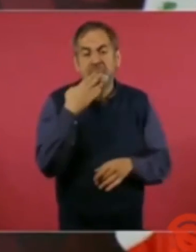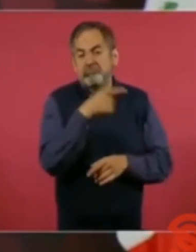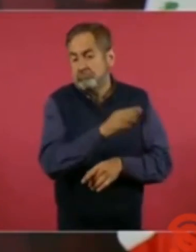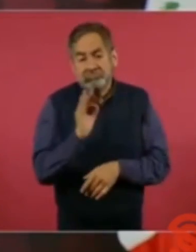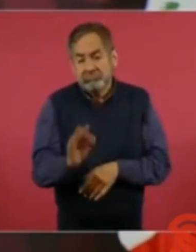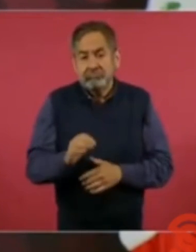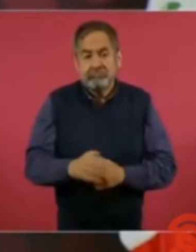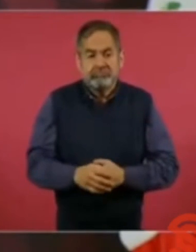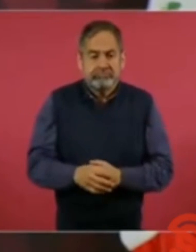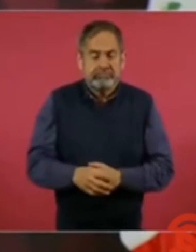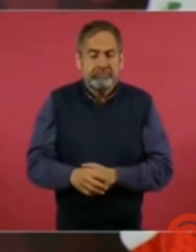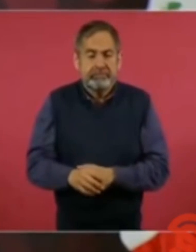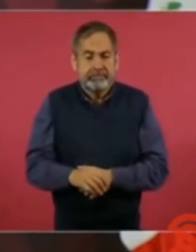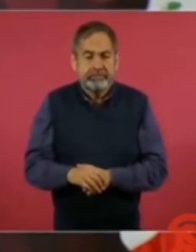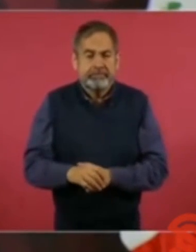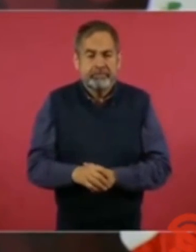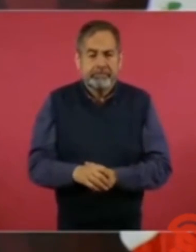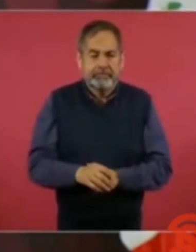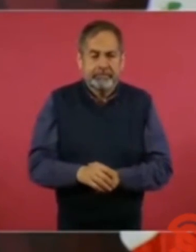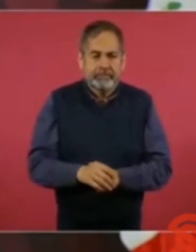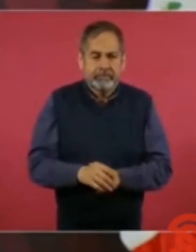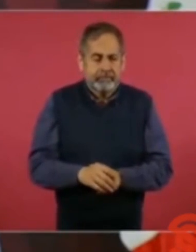Y de manera, pues,